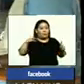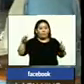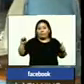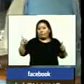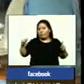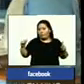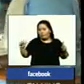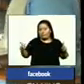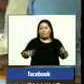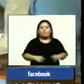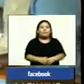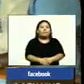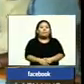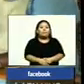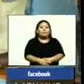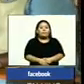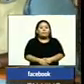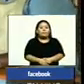Voz de América.